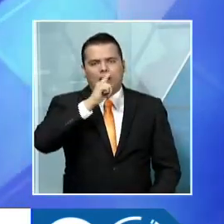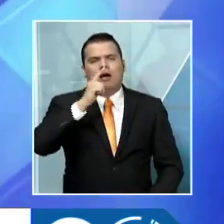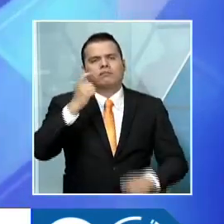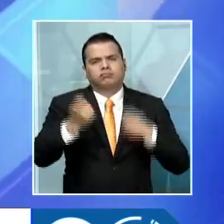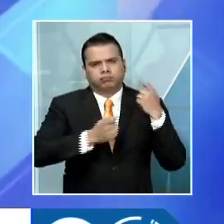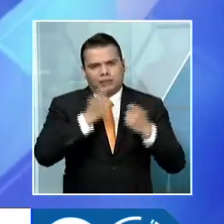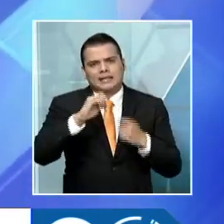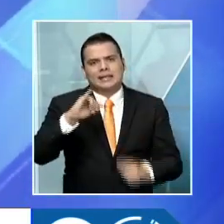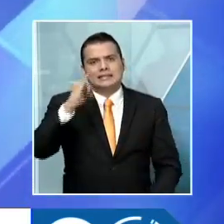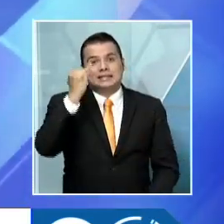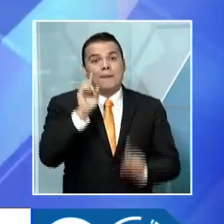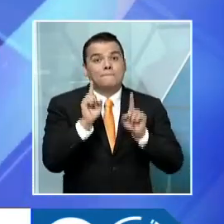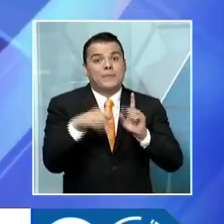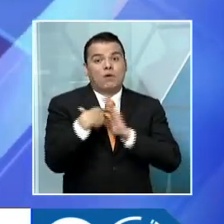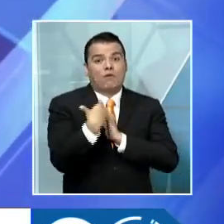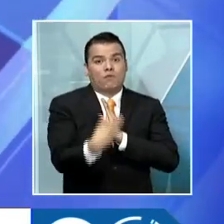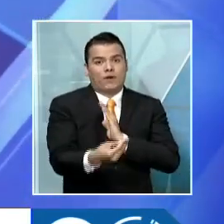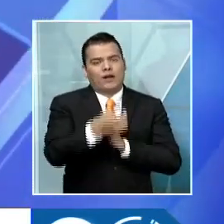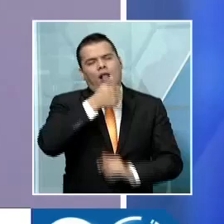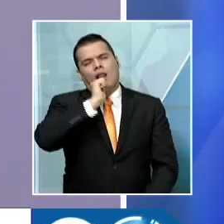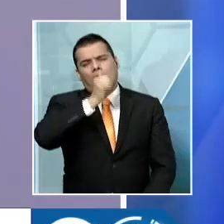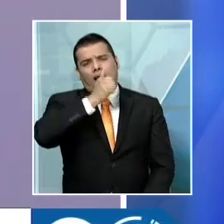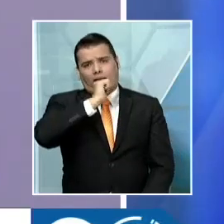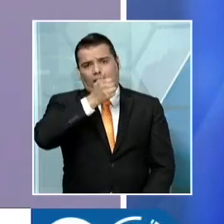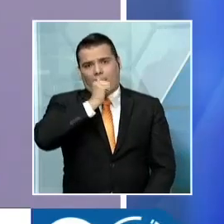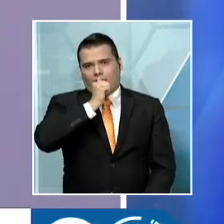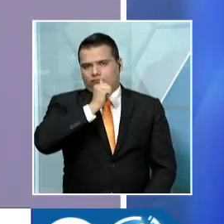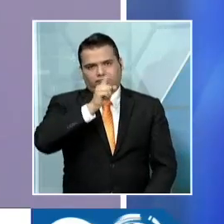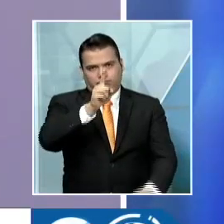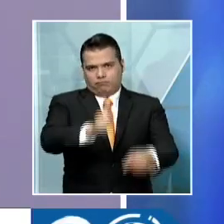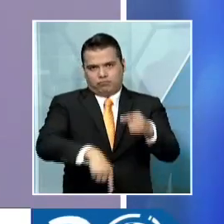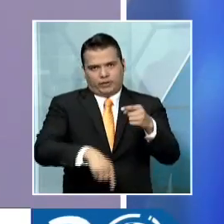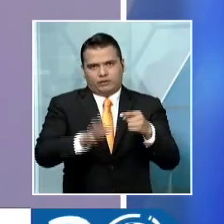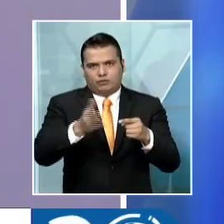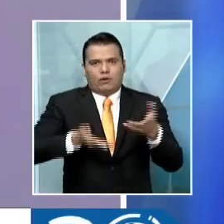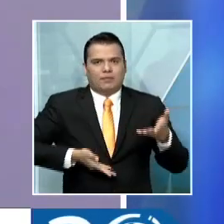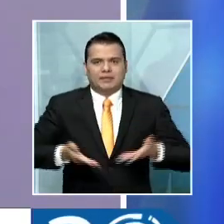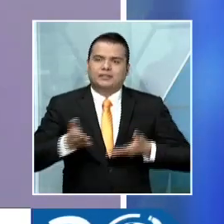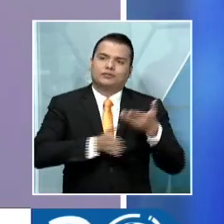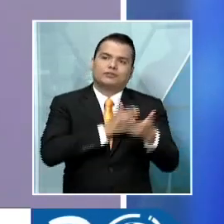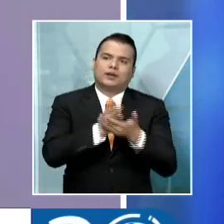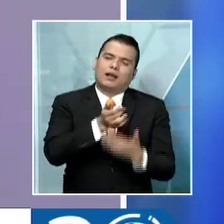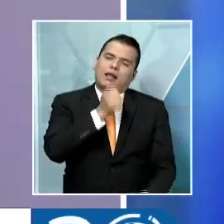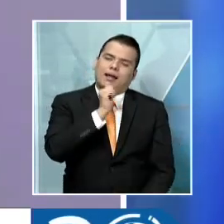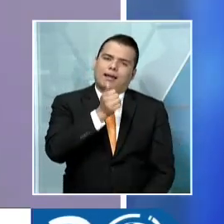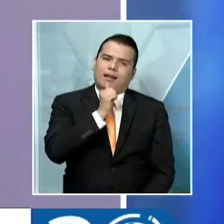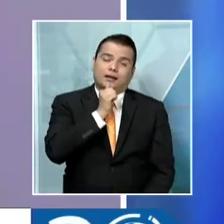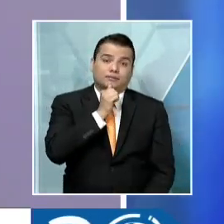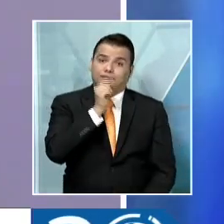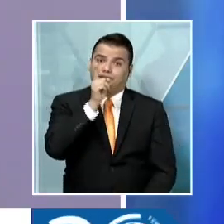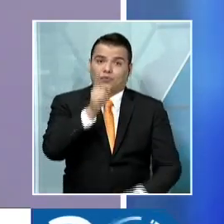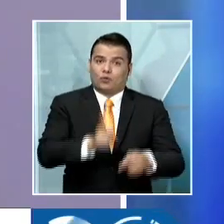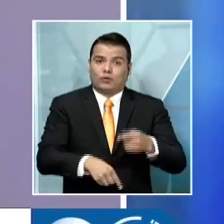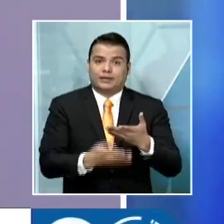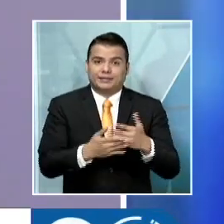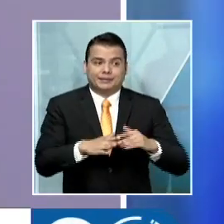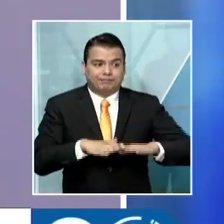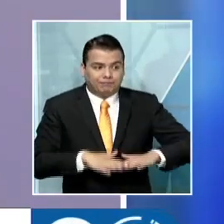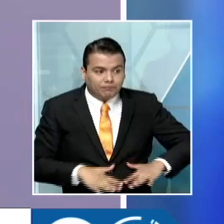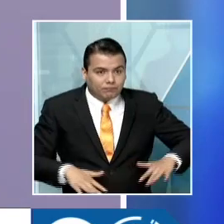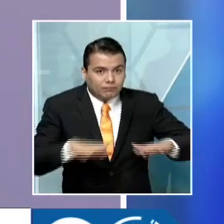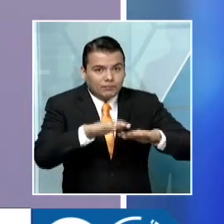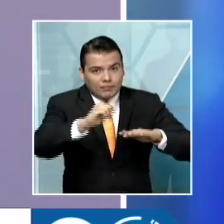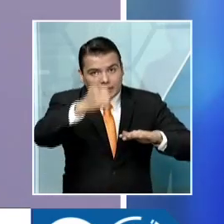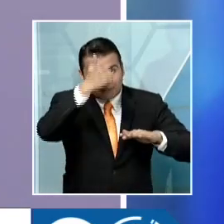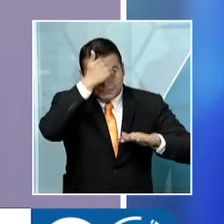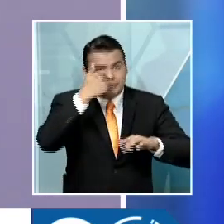pero no podrá ser consumido en espacios públicos ni de comercio. El malecón Bahía de la Cruz hemos determinado el